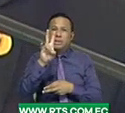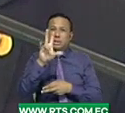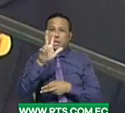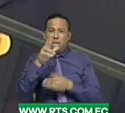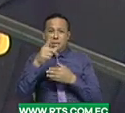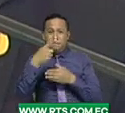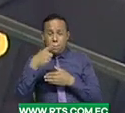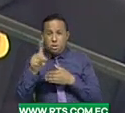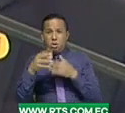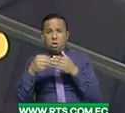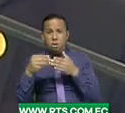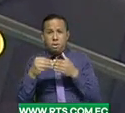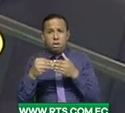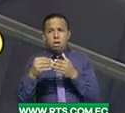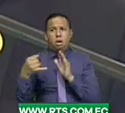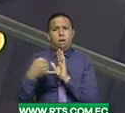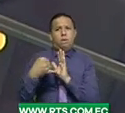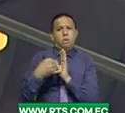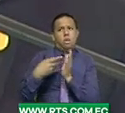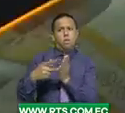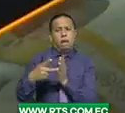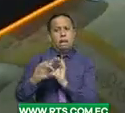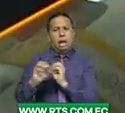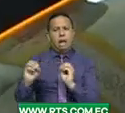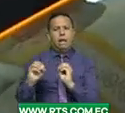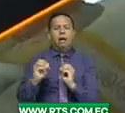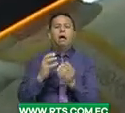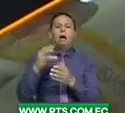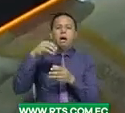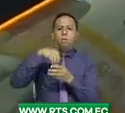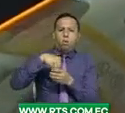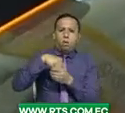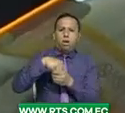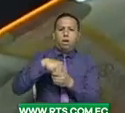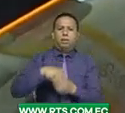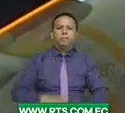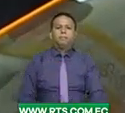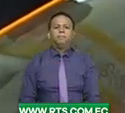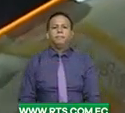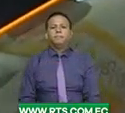reducción en importación de derivados. Informó Adriana Peralta.